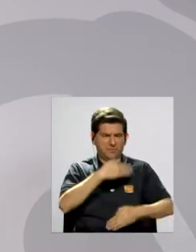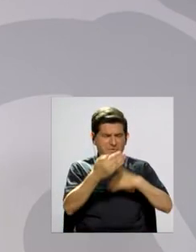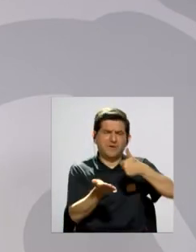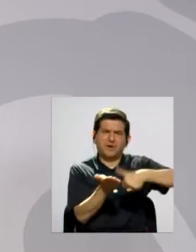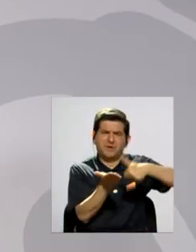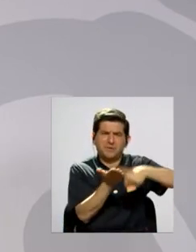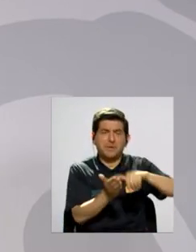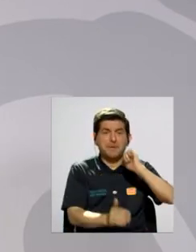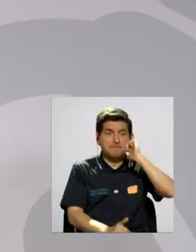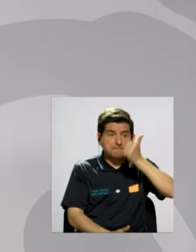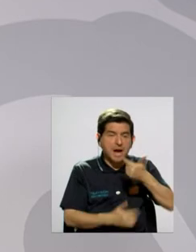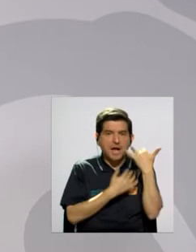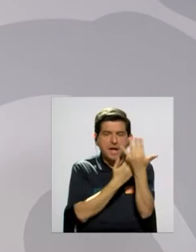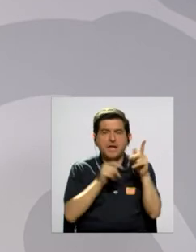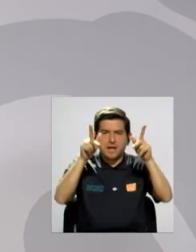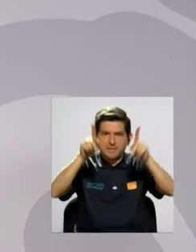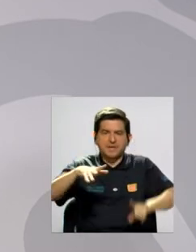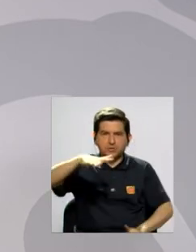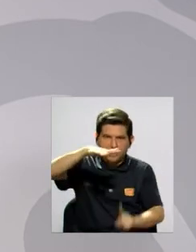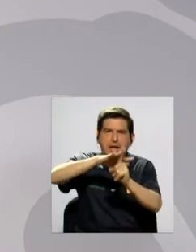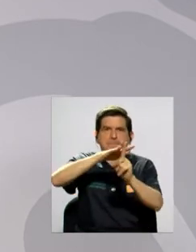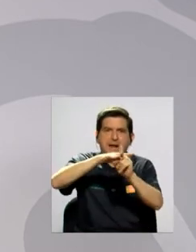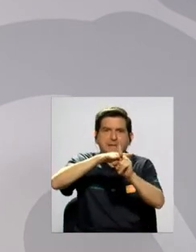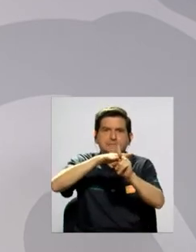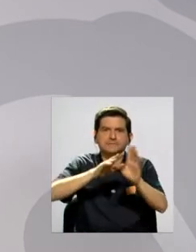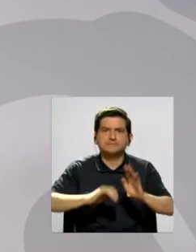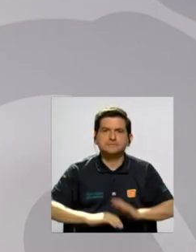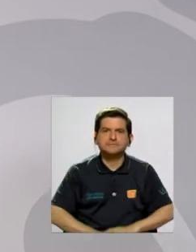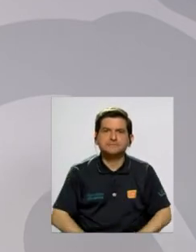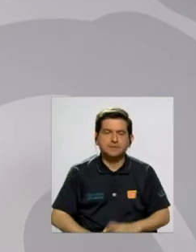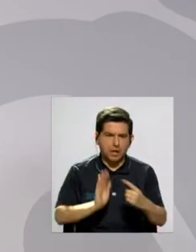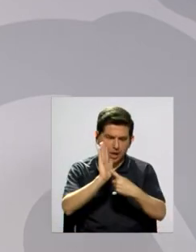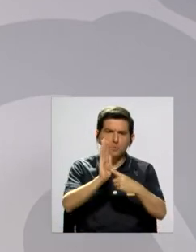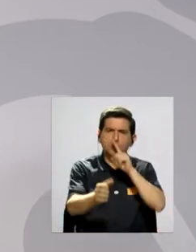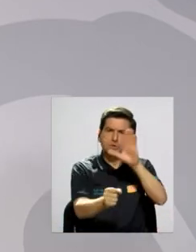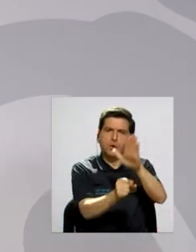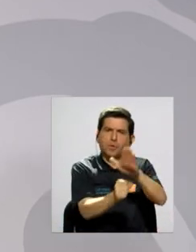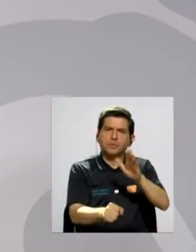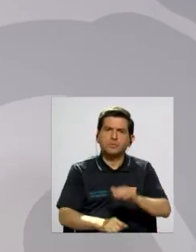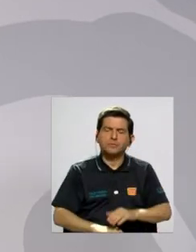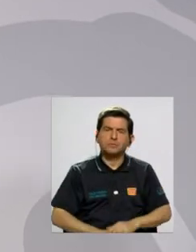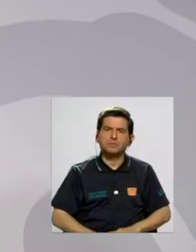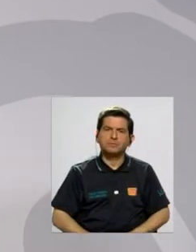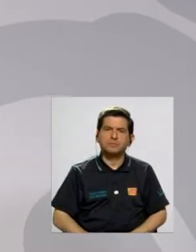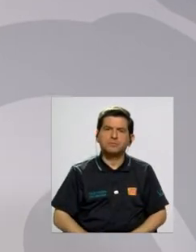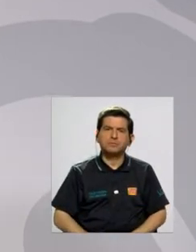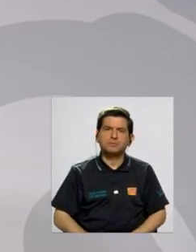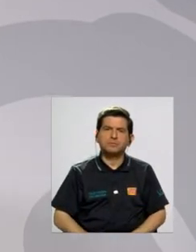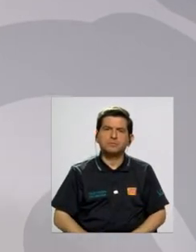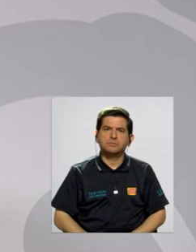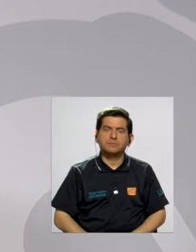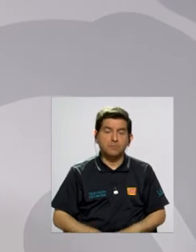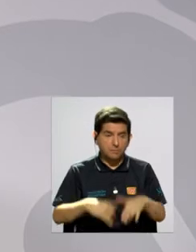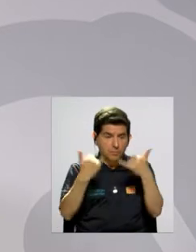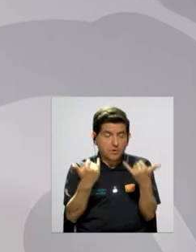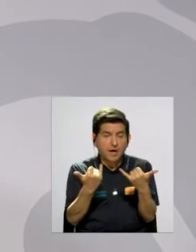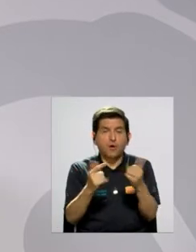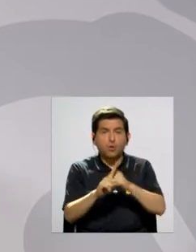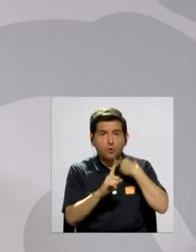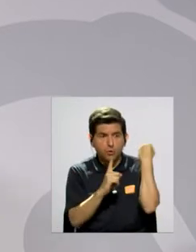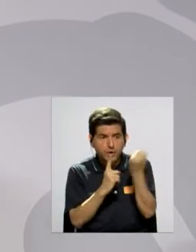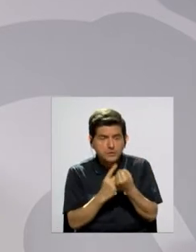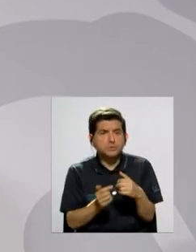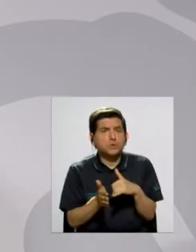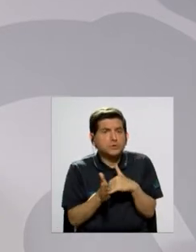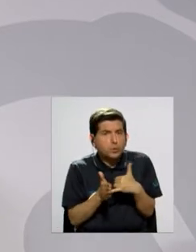este, mañana esperamos que esas personas aparezcan en algún lugar y que muestren ese compromiso. Y lo que se está poniendo en la mesa aquí es muy,